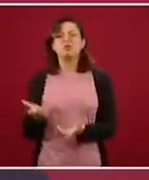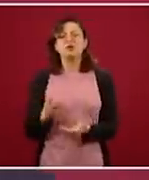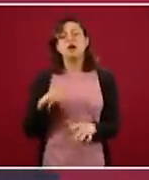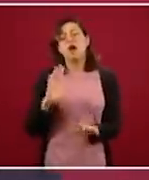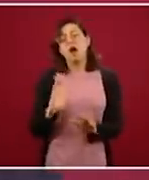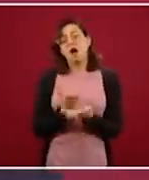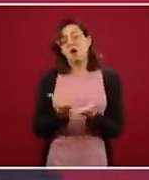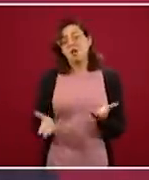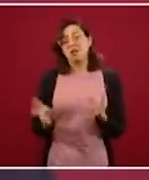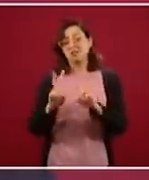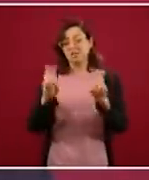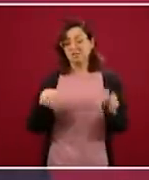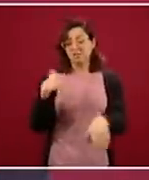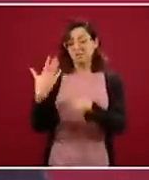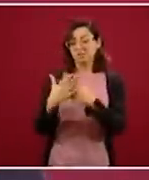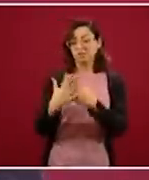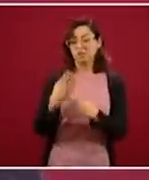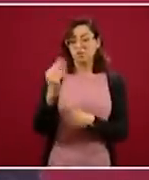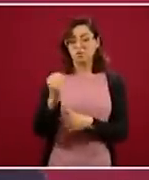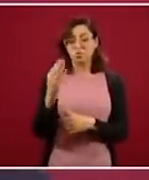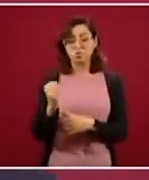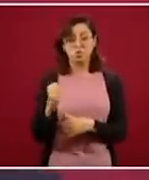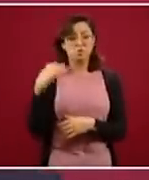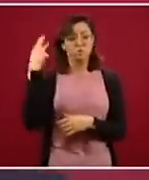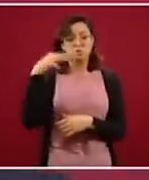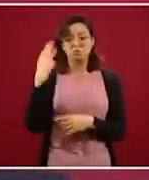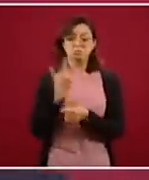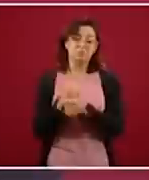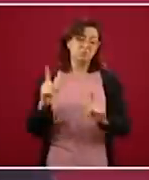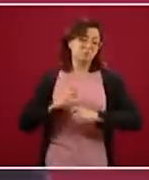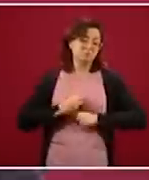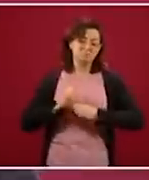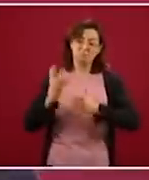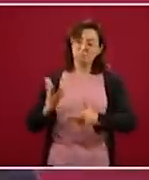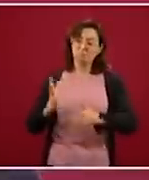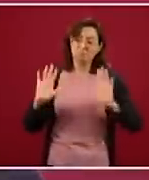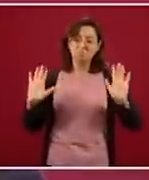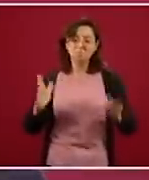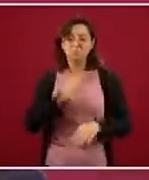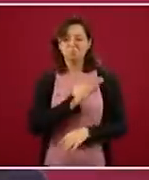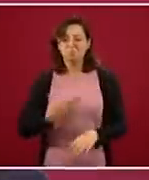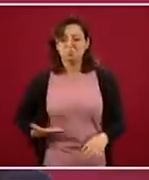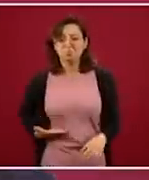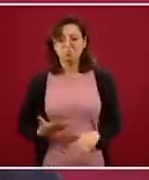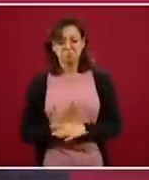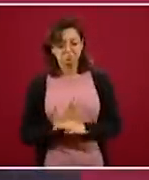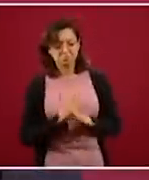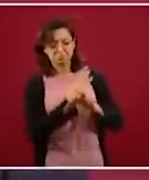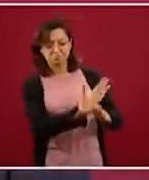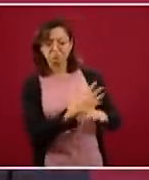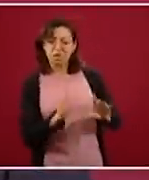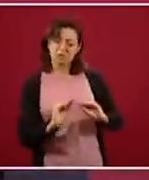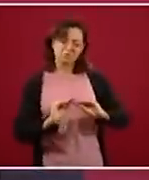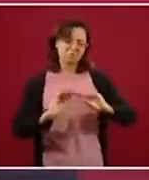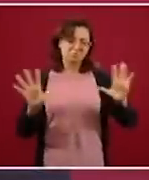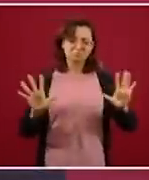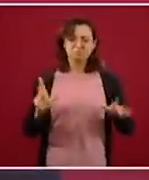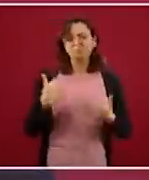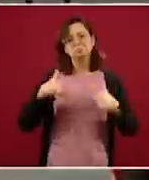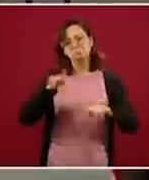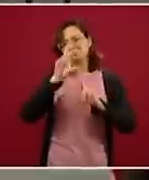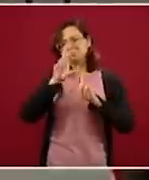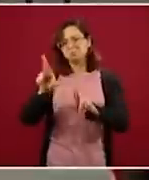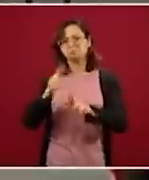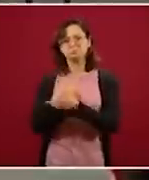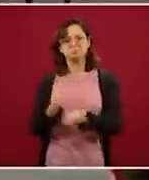de marzo es un ejercicio de libertad de expresión. Creo que la posición del presidente ha sido muy clara al respecto. Hay absoluto respeto